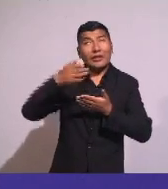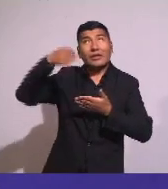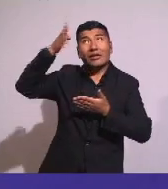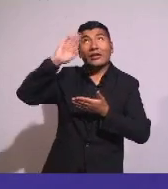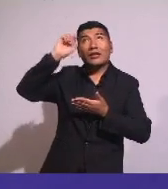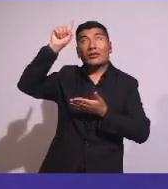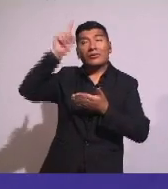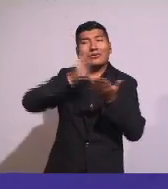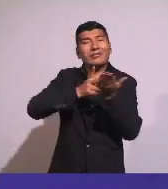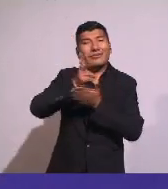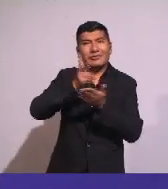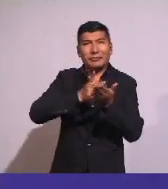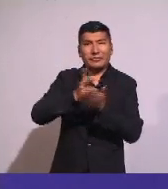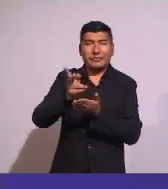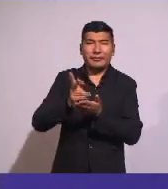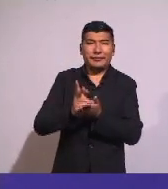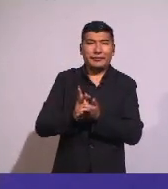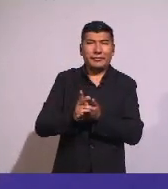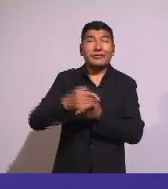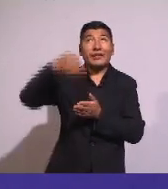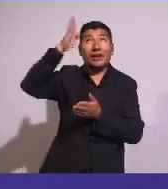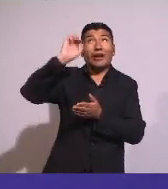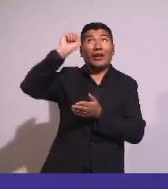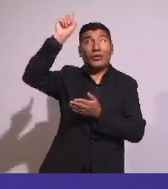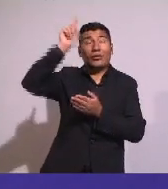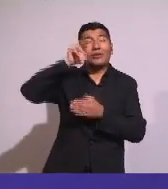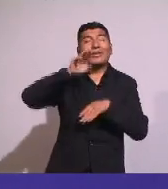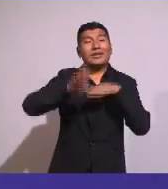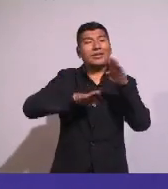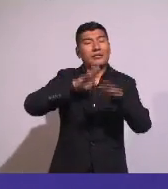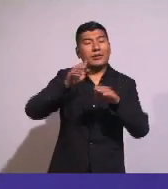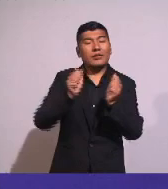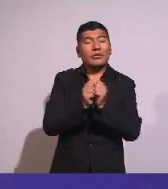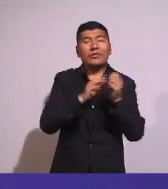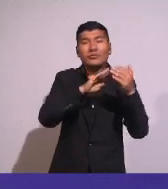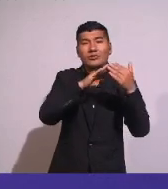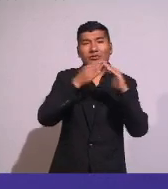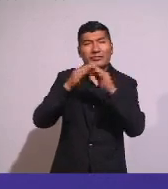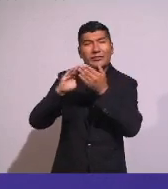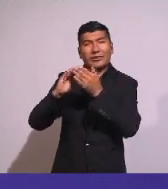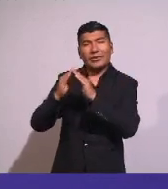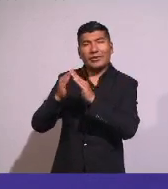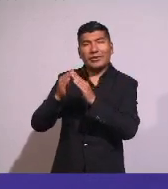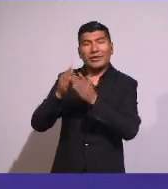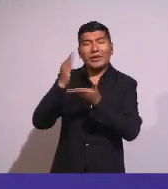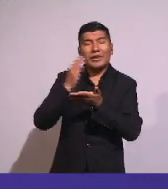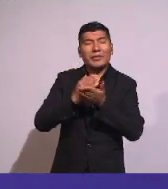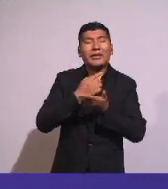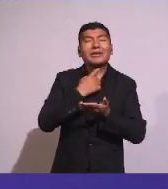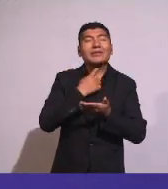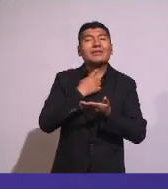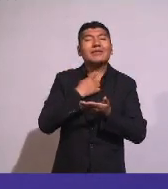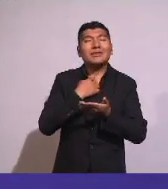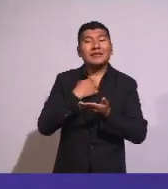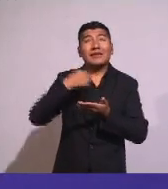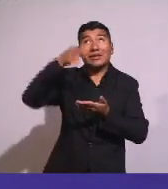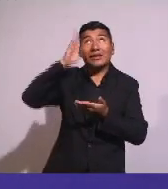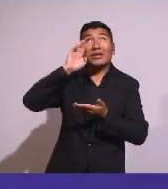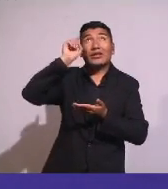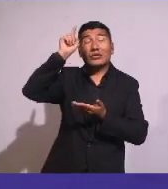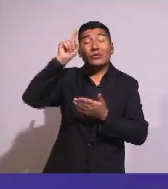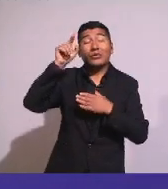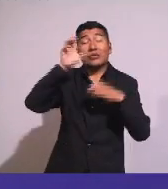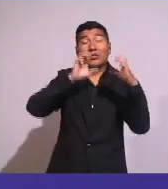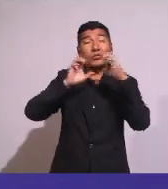verdadero el dios que camina con su pueblo y sacia su sed el dios que